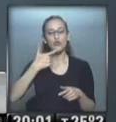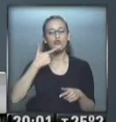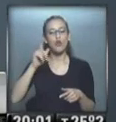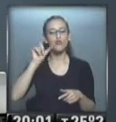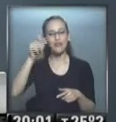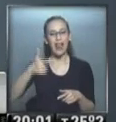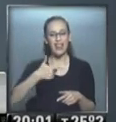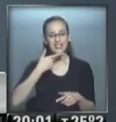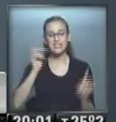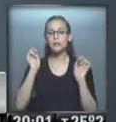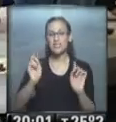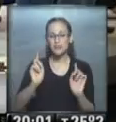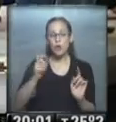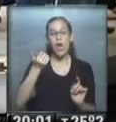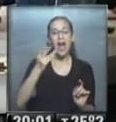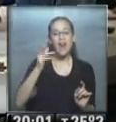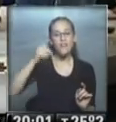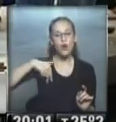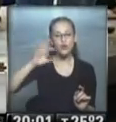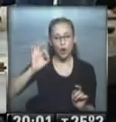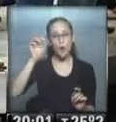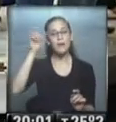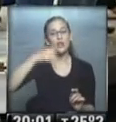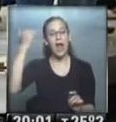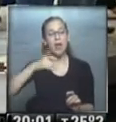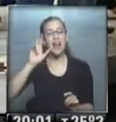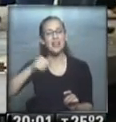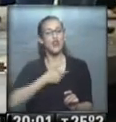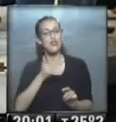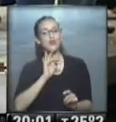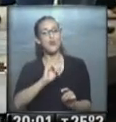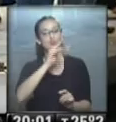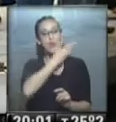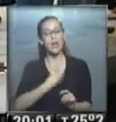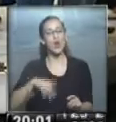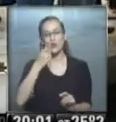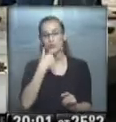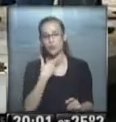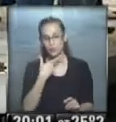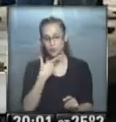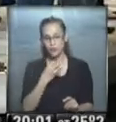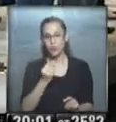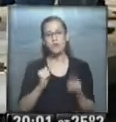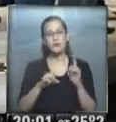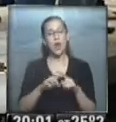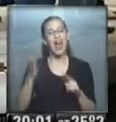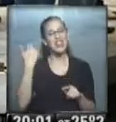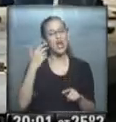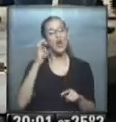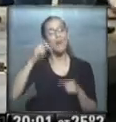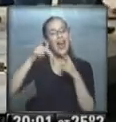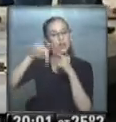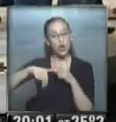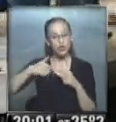está dirigido a beneficiarios de planes sociales administrados por el gobierno porteño, a quienes reciben subsidios por la tragedia de Cromañón